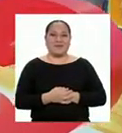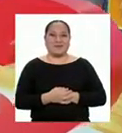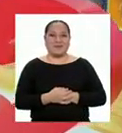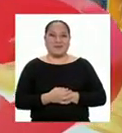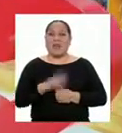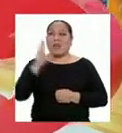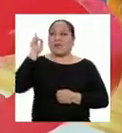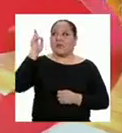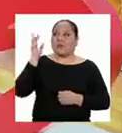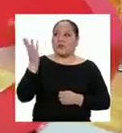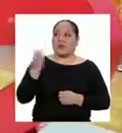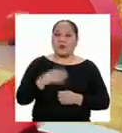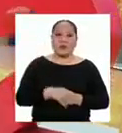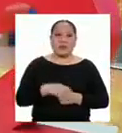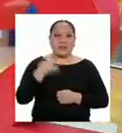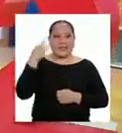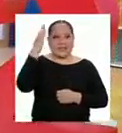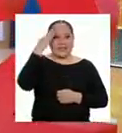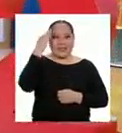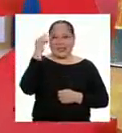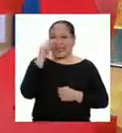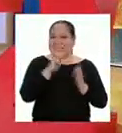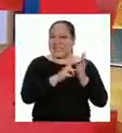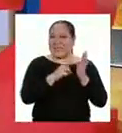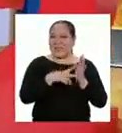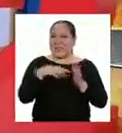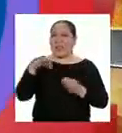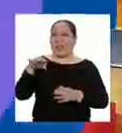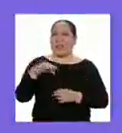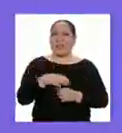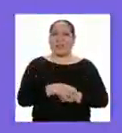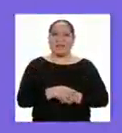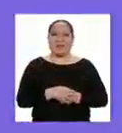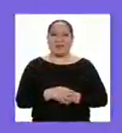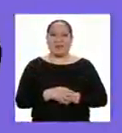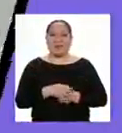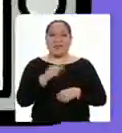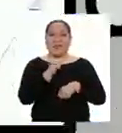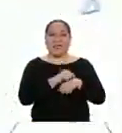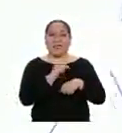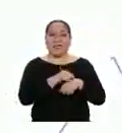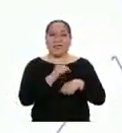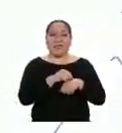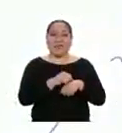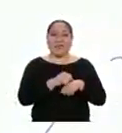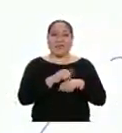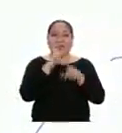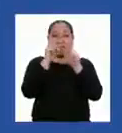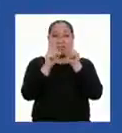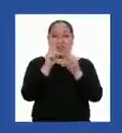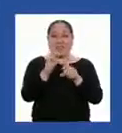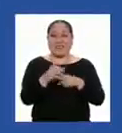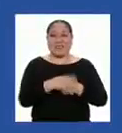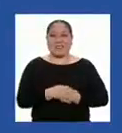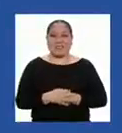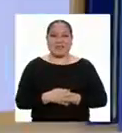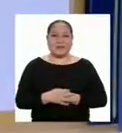¡Uy, profesora! Ya sabe usted qué quiere decir esa señal. Es la hora de nuestra ronda de